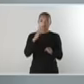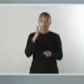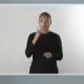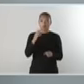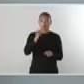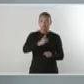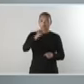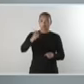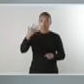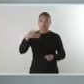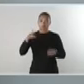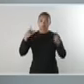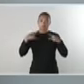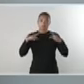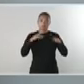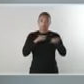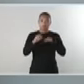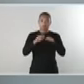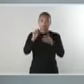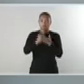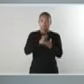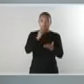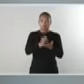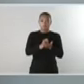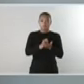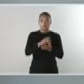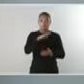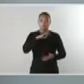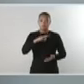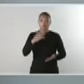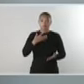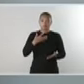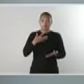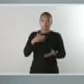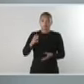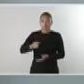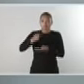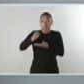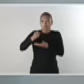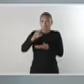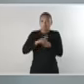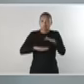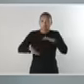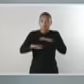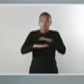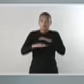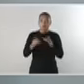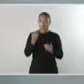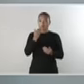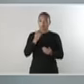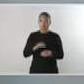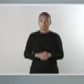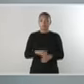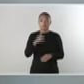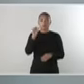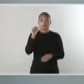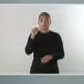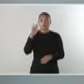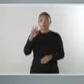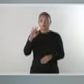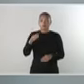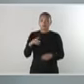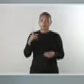de cada diez trabajadores tamaulipecos pueden adquirir la canasta básica y el 45%